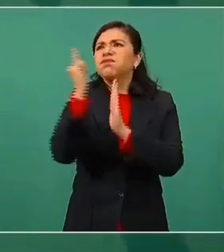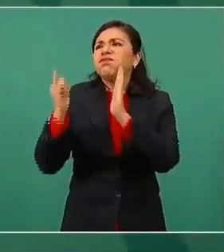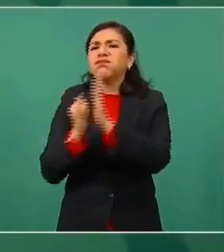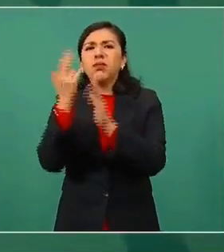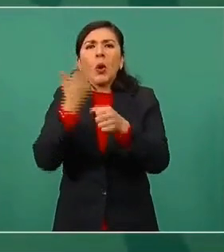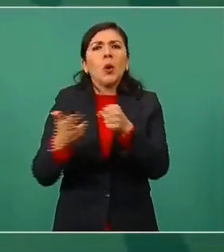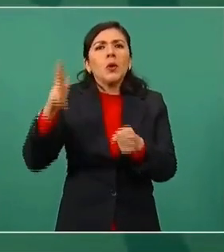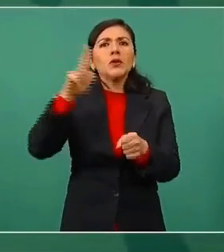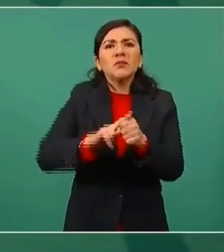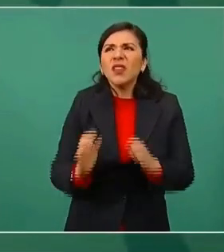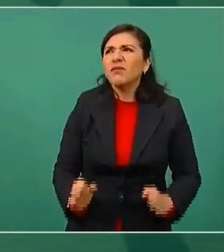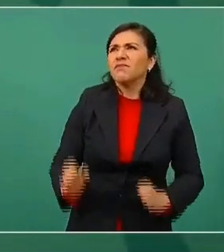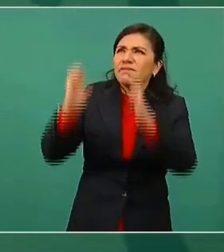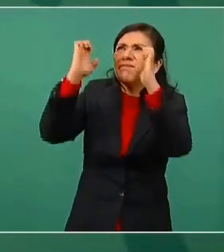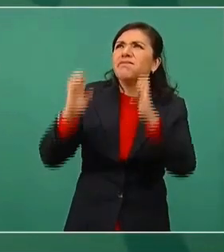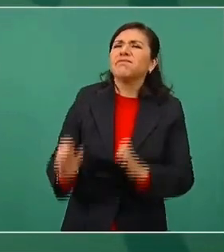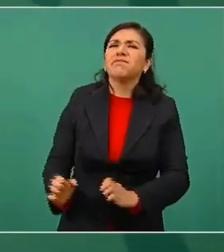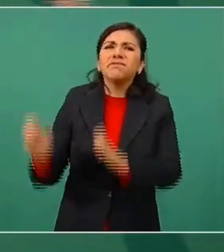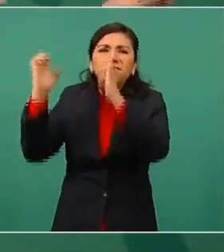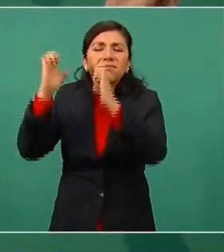hospitales,